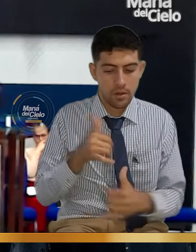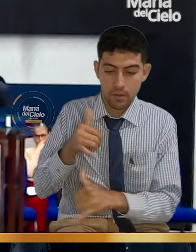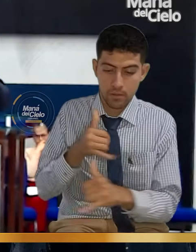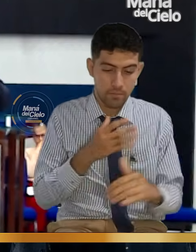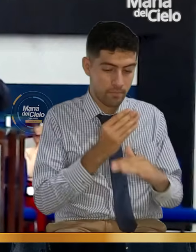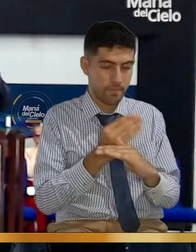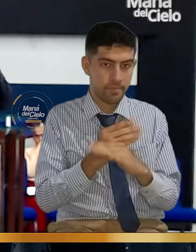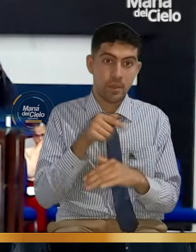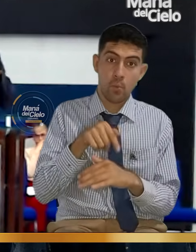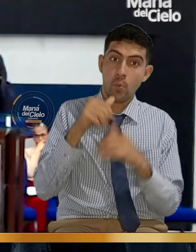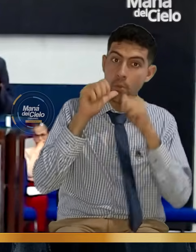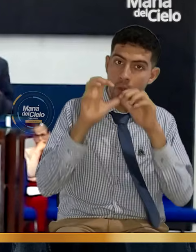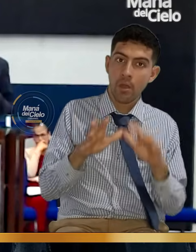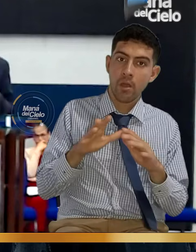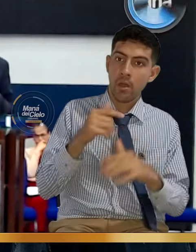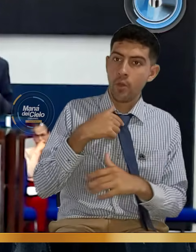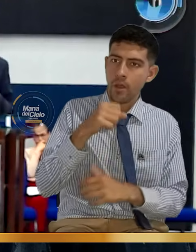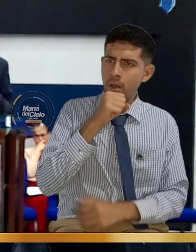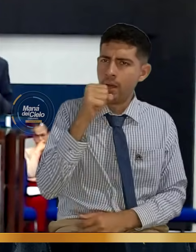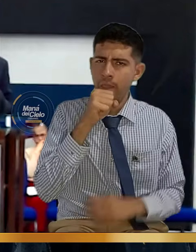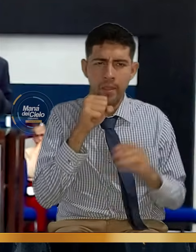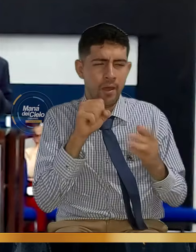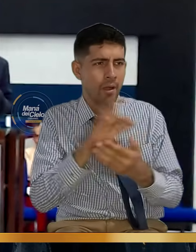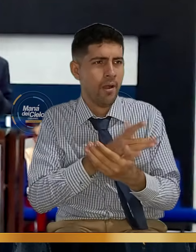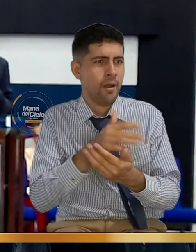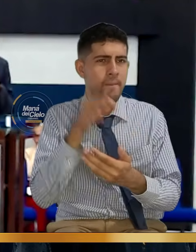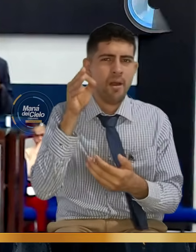Oye, hermano, que Dios no te ganas.